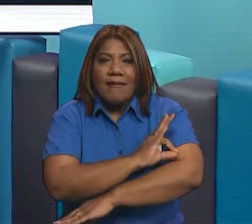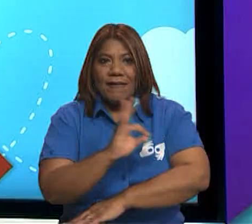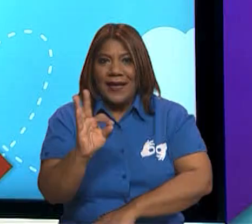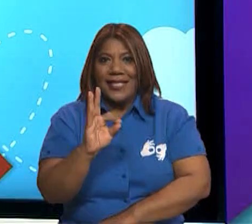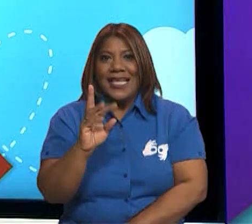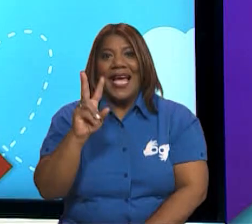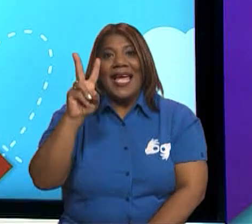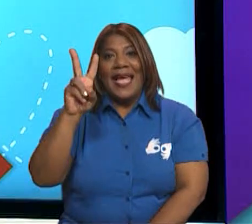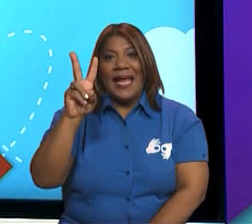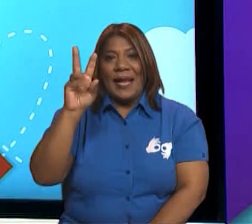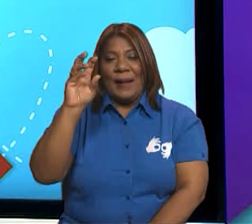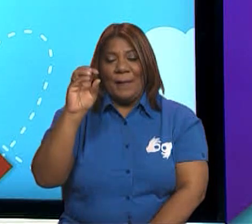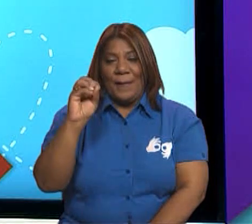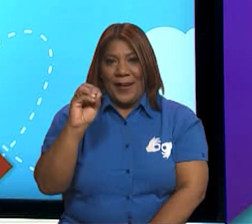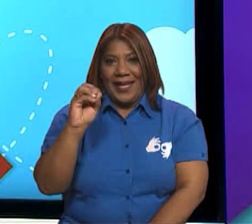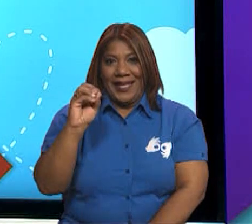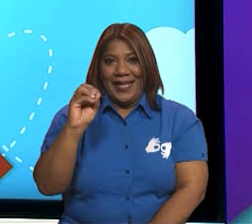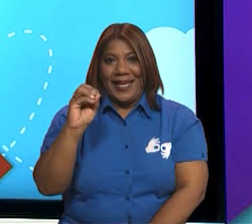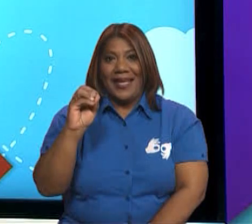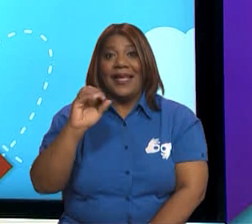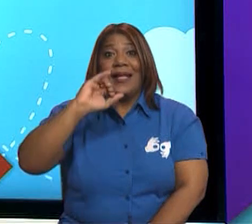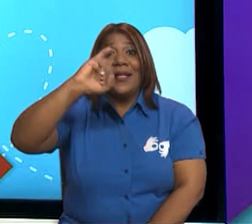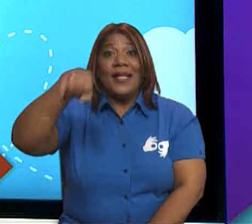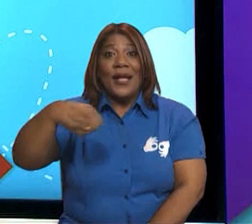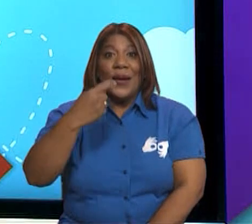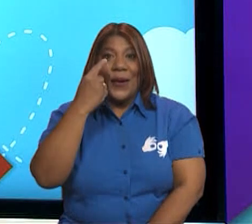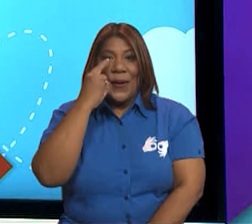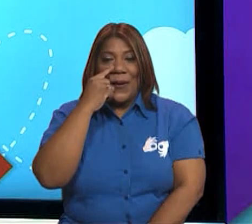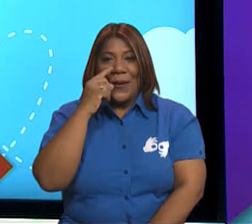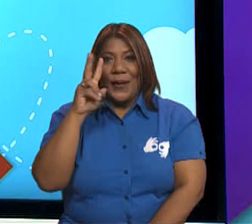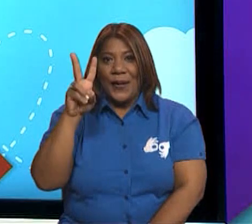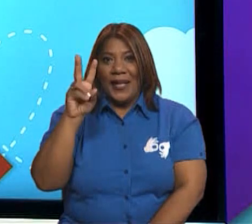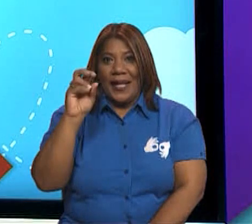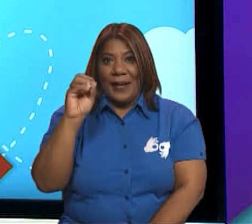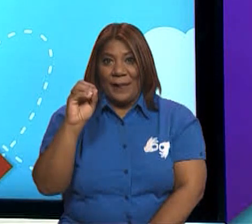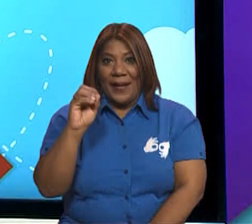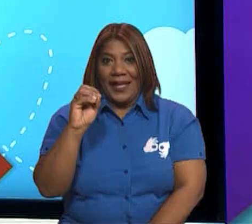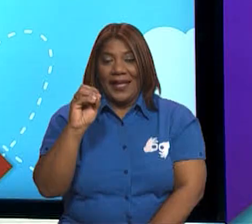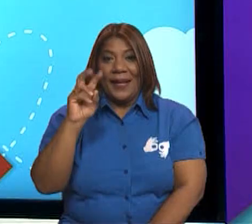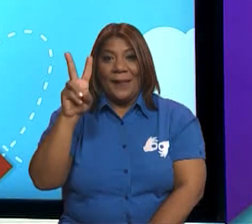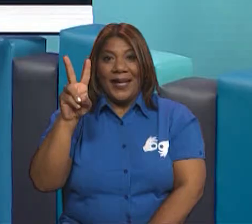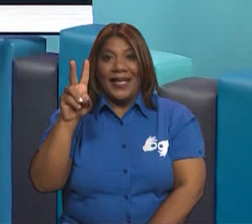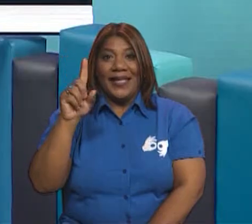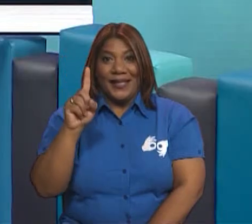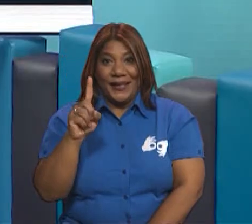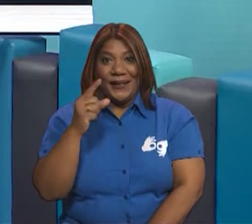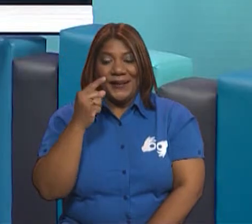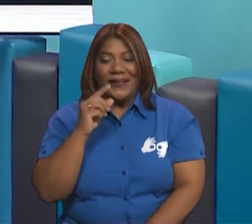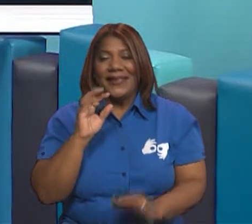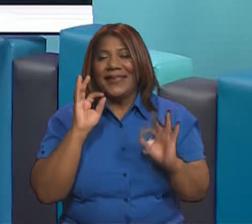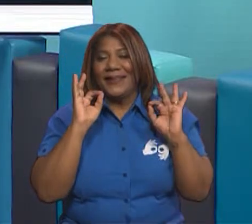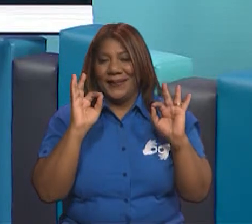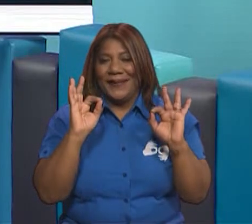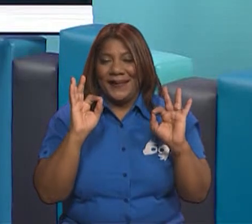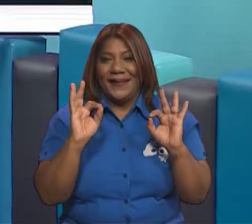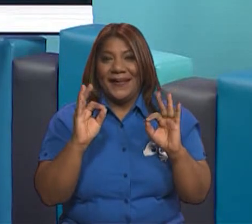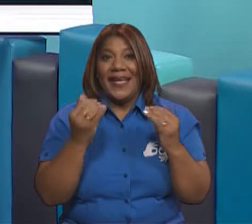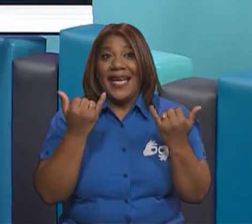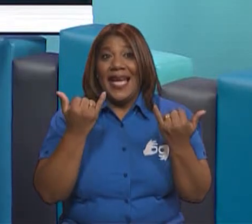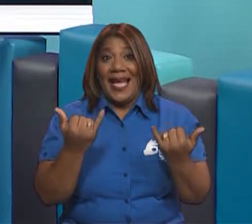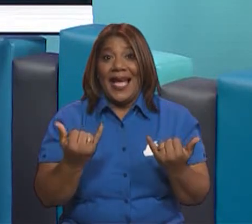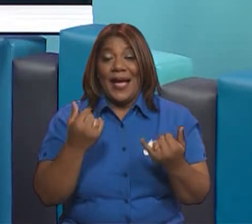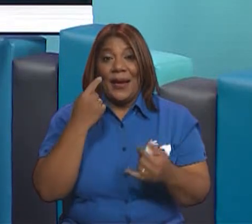2021. Exacto, el 20 de junio de 2021. Excelente, chicos. Ahora veamos la